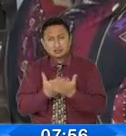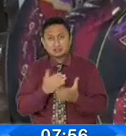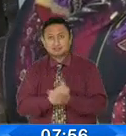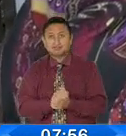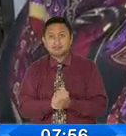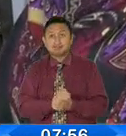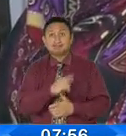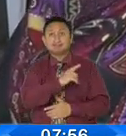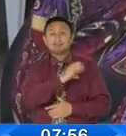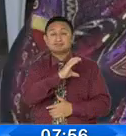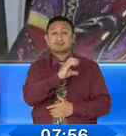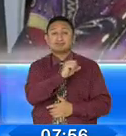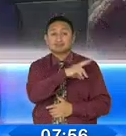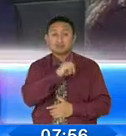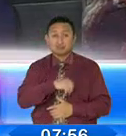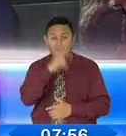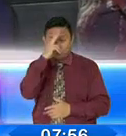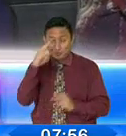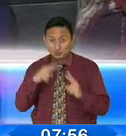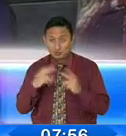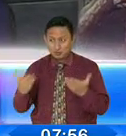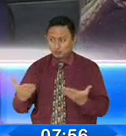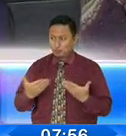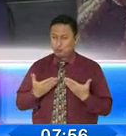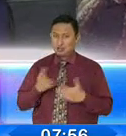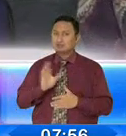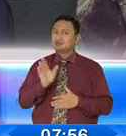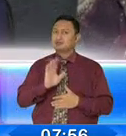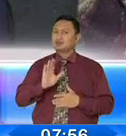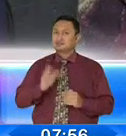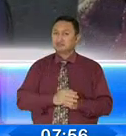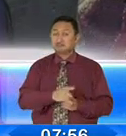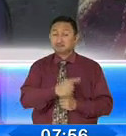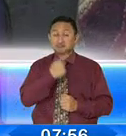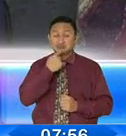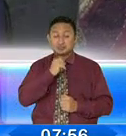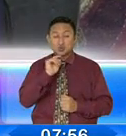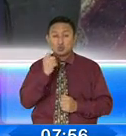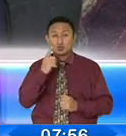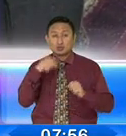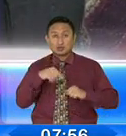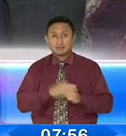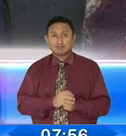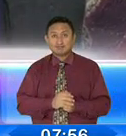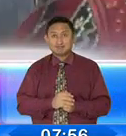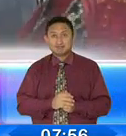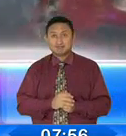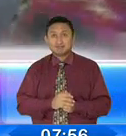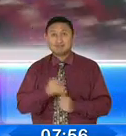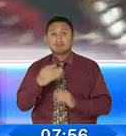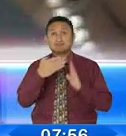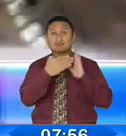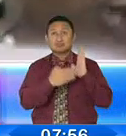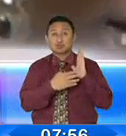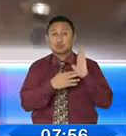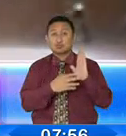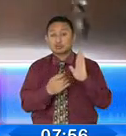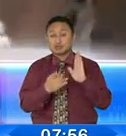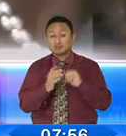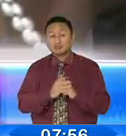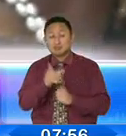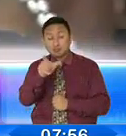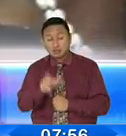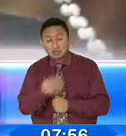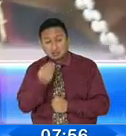Carmen no busca reconocimiento por esta labor que hace. Ella manifiesta que lo único que cumple es con lo que dice la Biblia. Dar de comer al